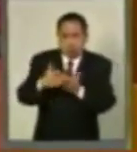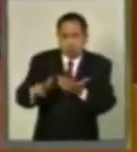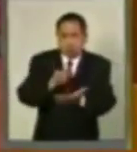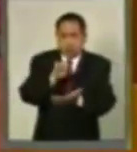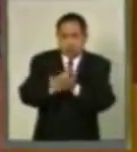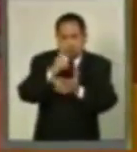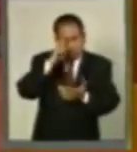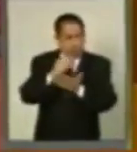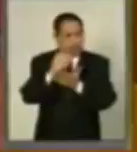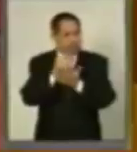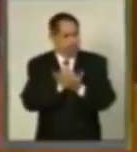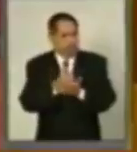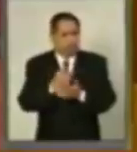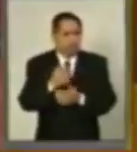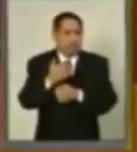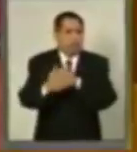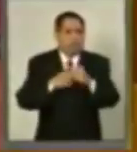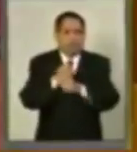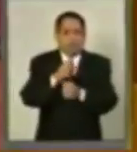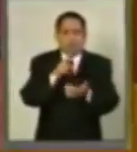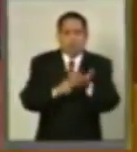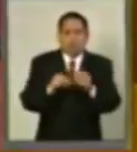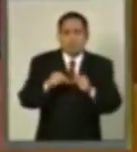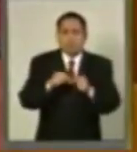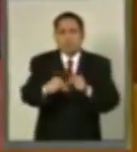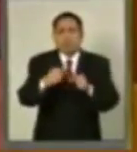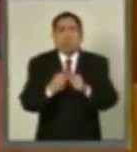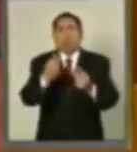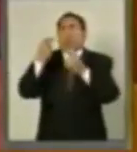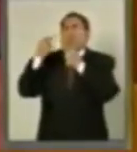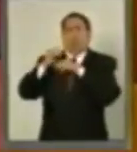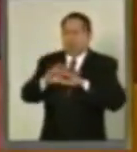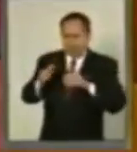para combatir el crimen del siglo XXI y no el del XX,